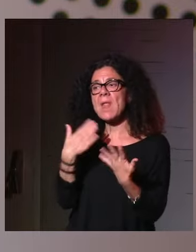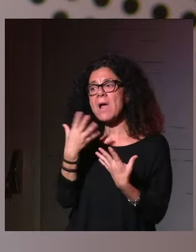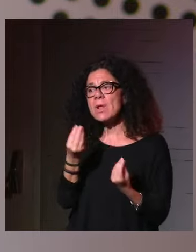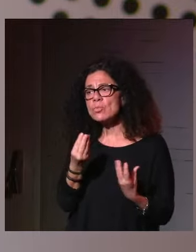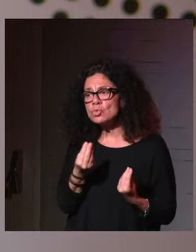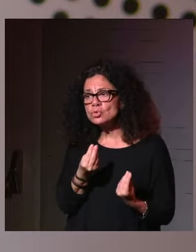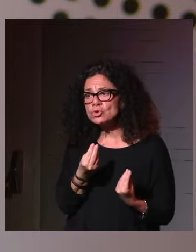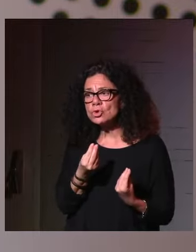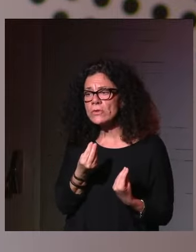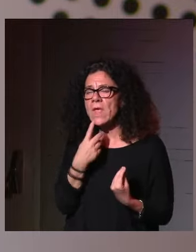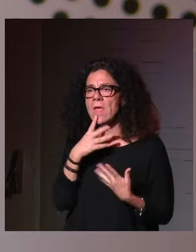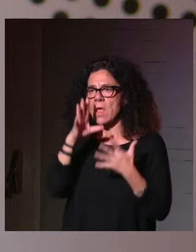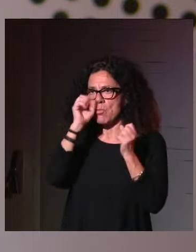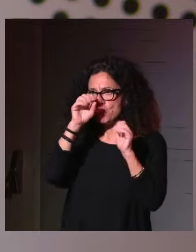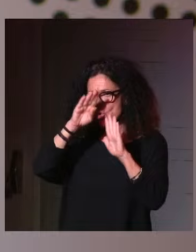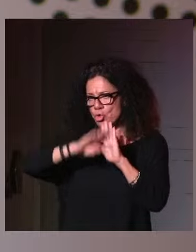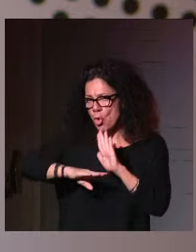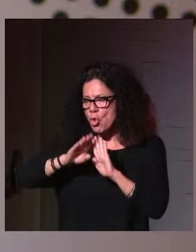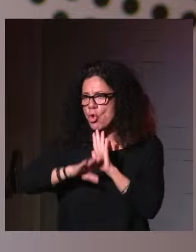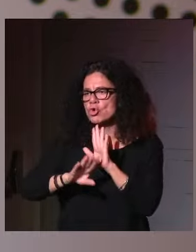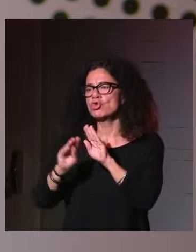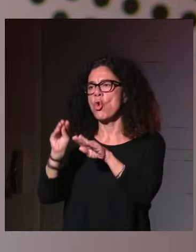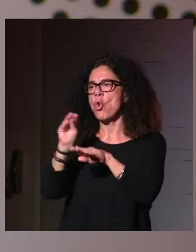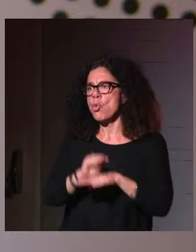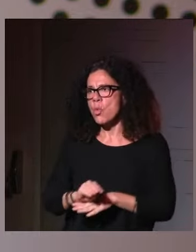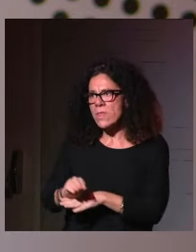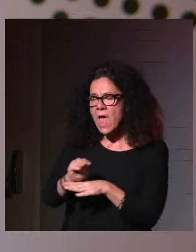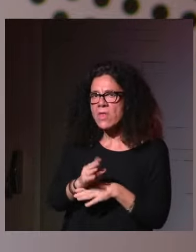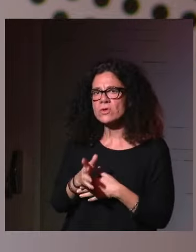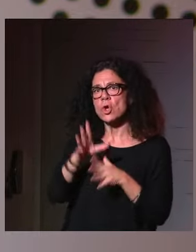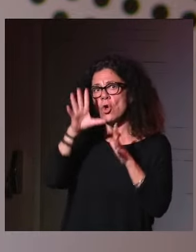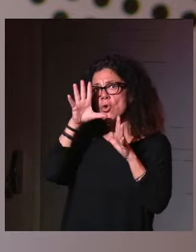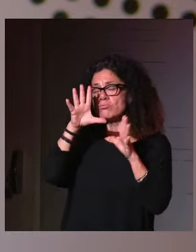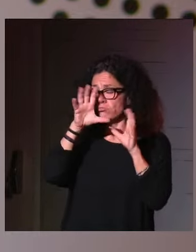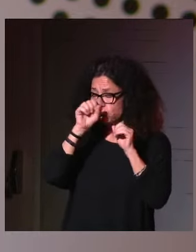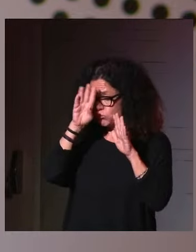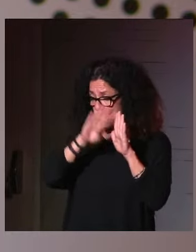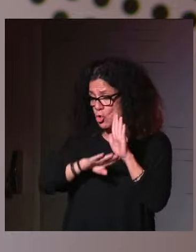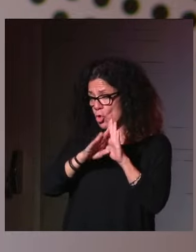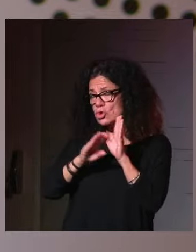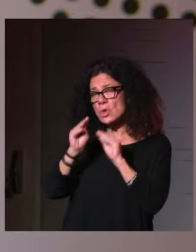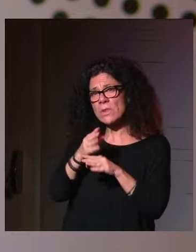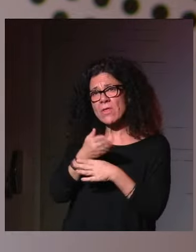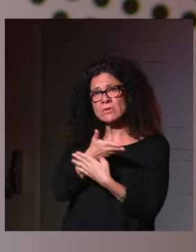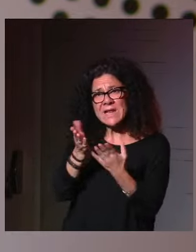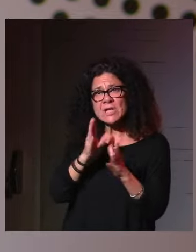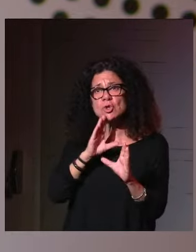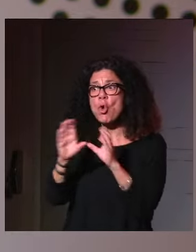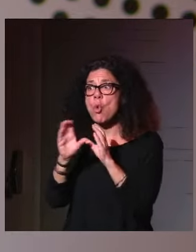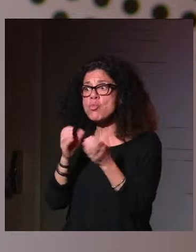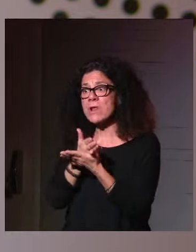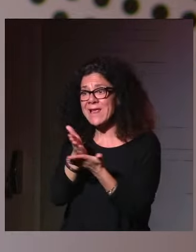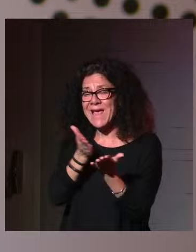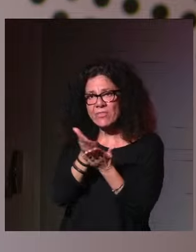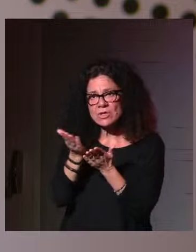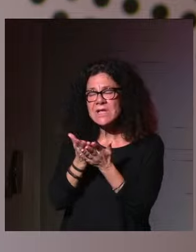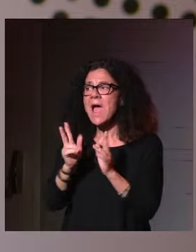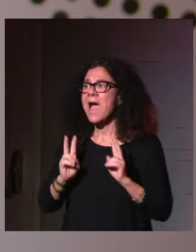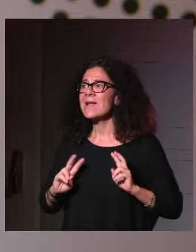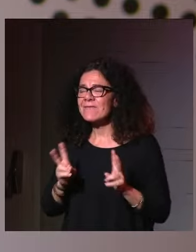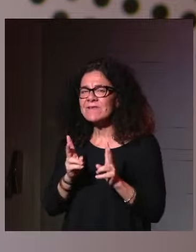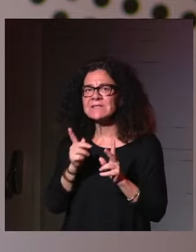de protocolos eh cuidados no protocolos de cuidados a las comunicadoras activistas a